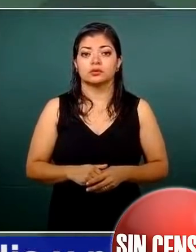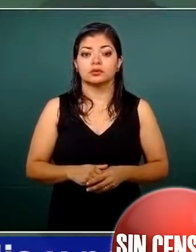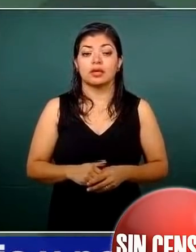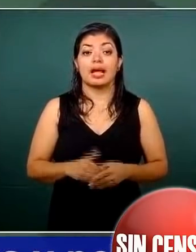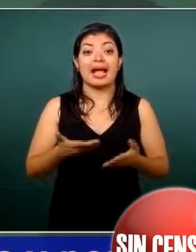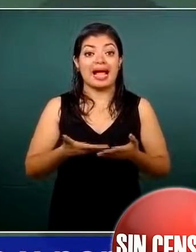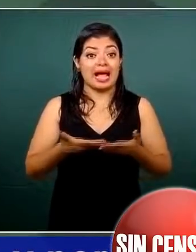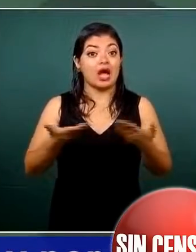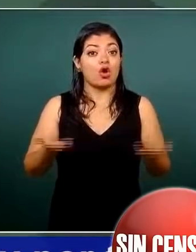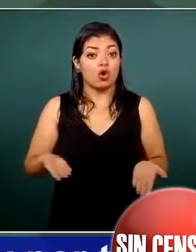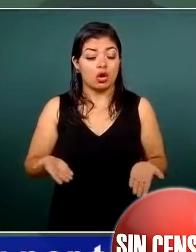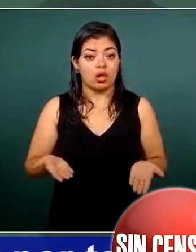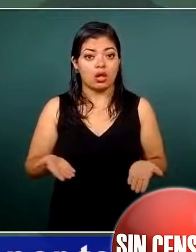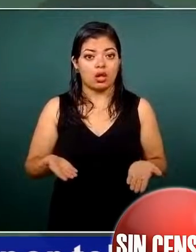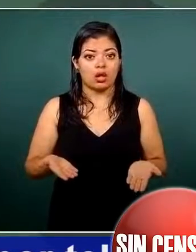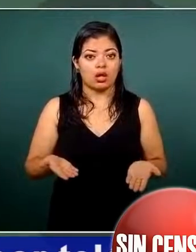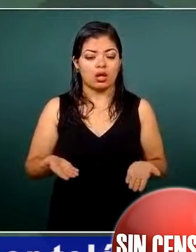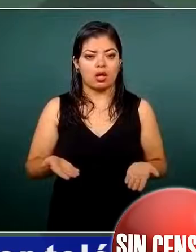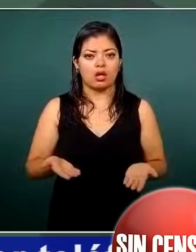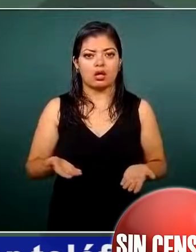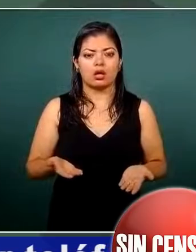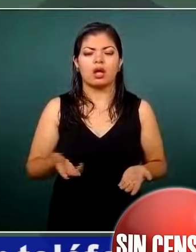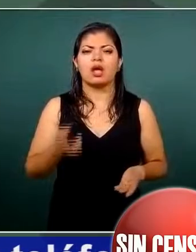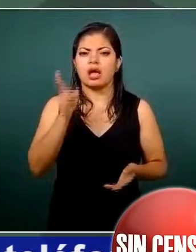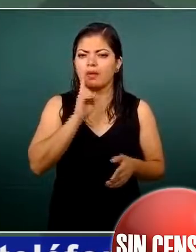Ahora se está haciendo el aeropuerto,